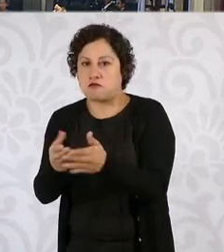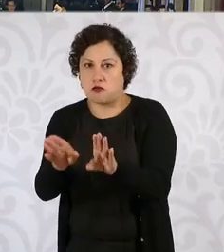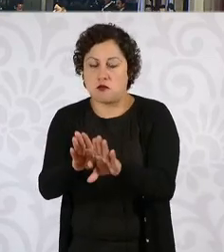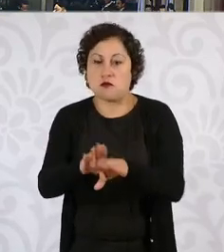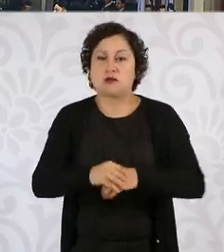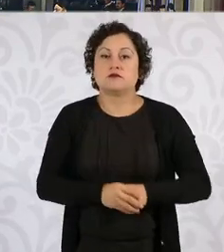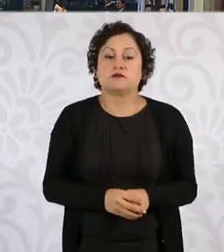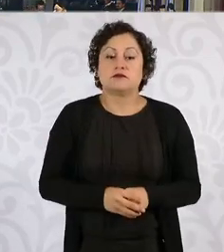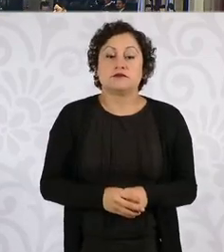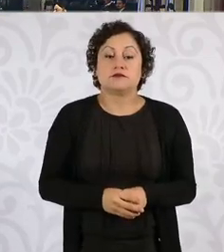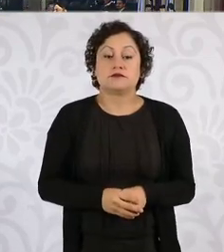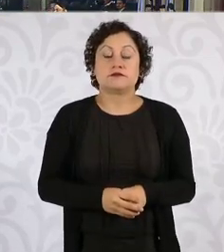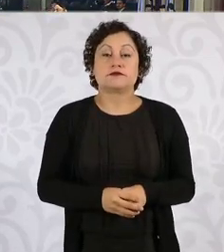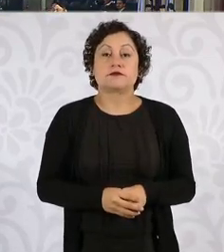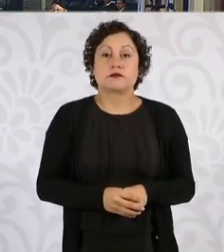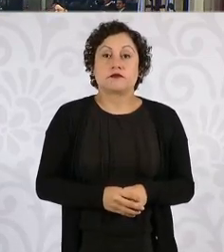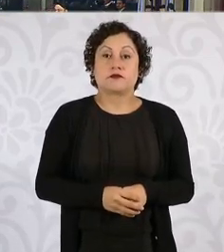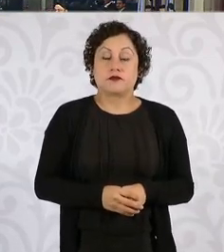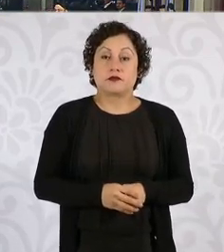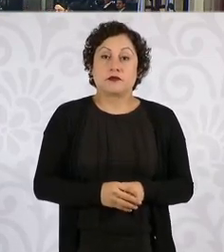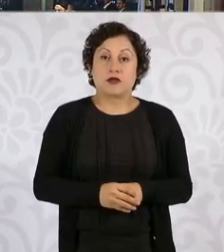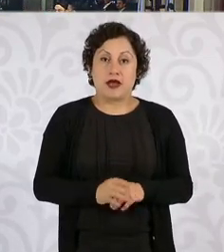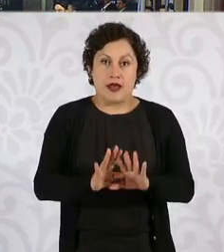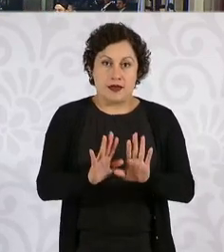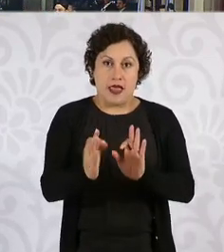Ya casi viene, ¿verdad?